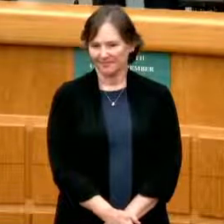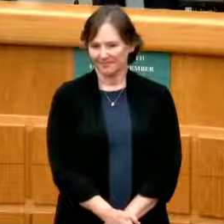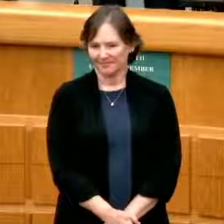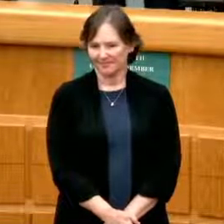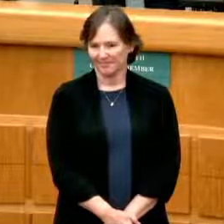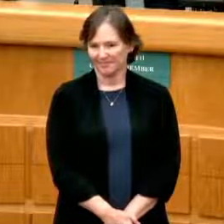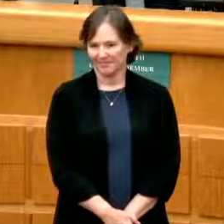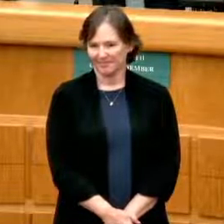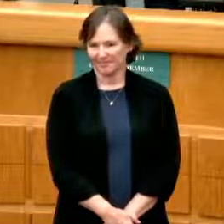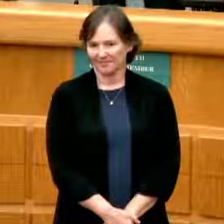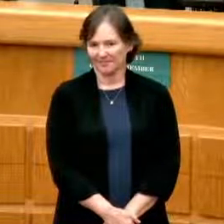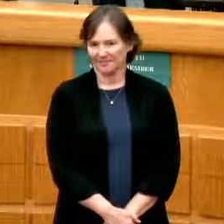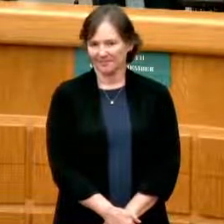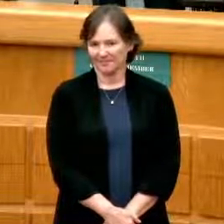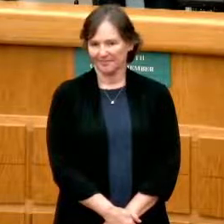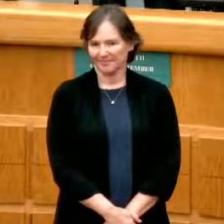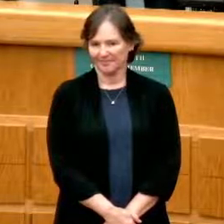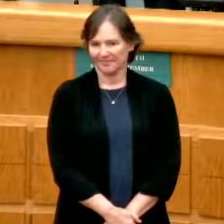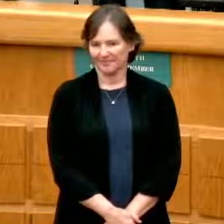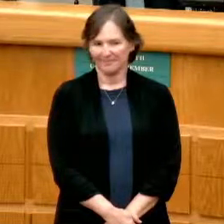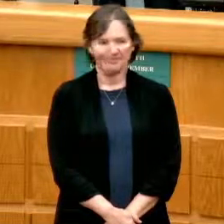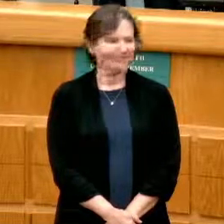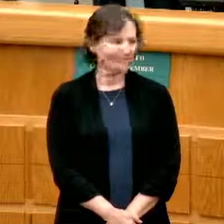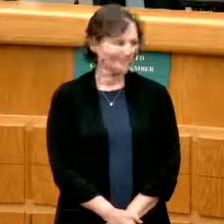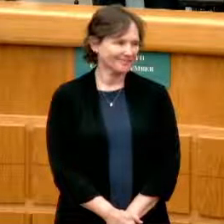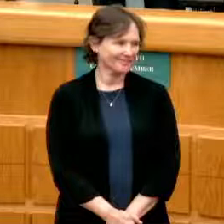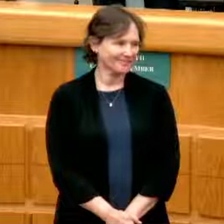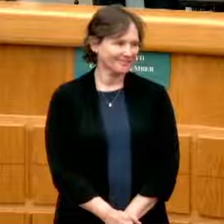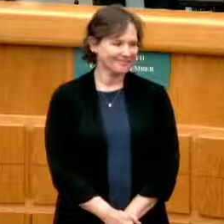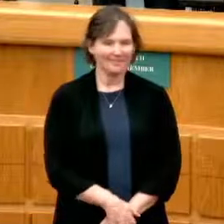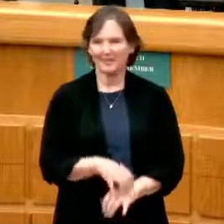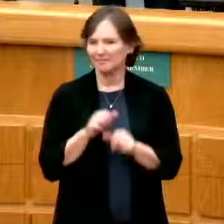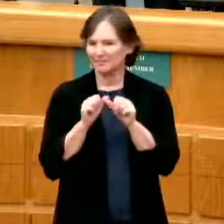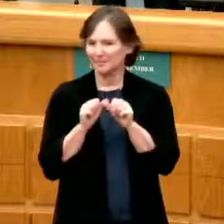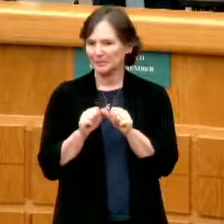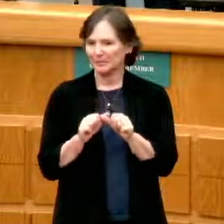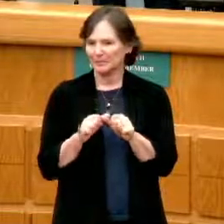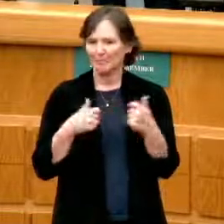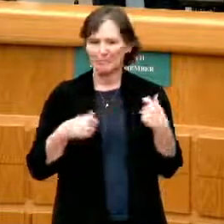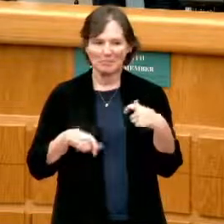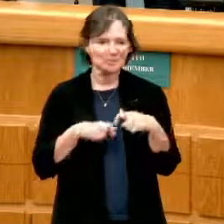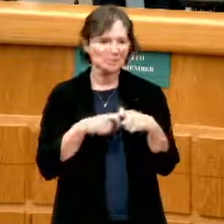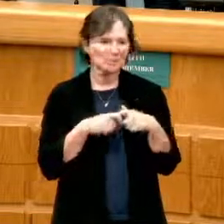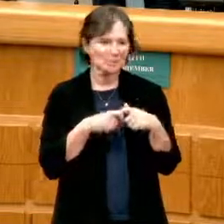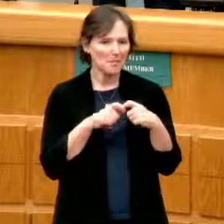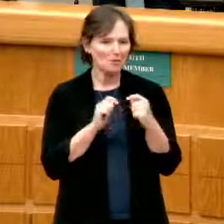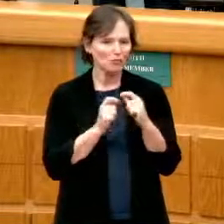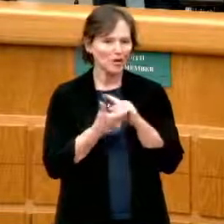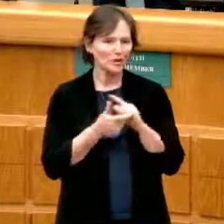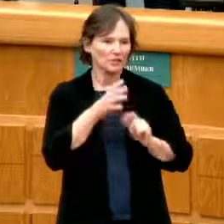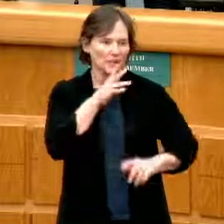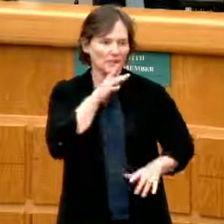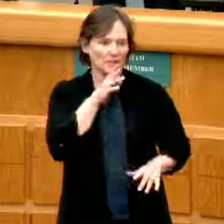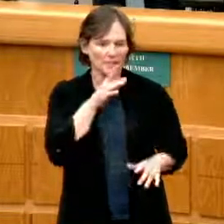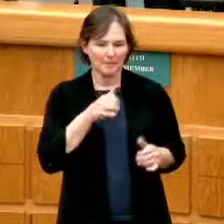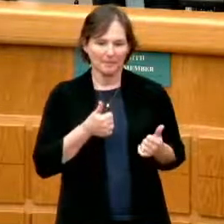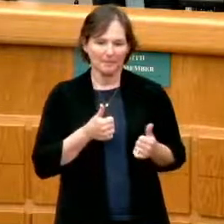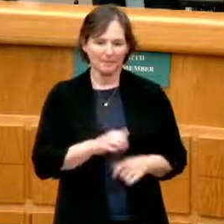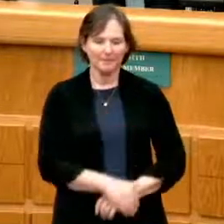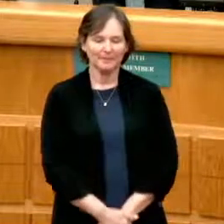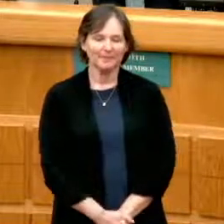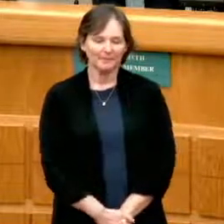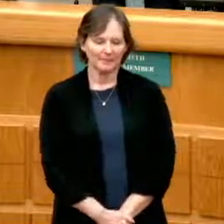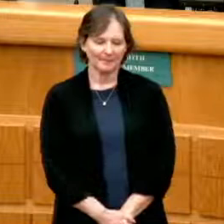su vacuna a la FDA para su autorización. Esa vacuna es de solo una dosis y ha presentado ser más del 66%